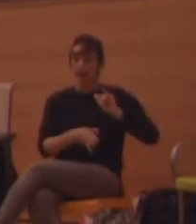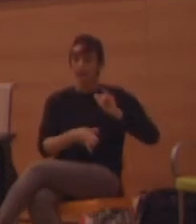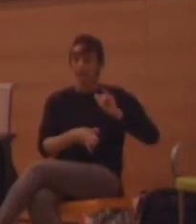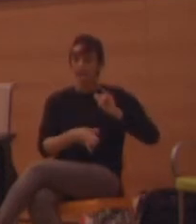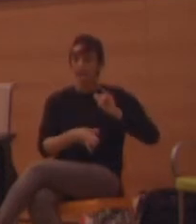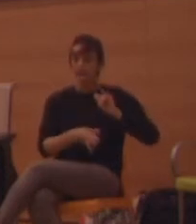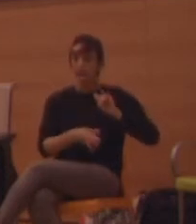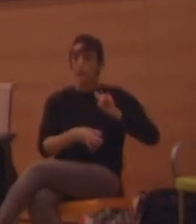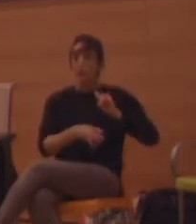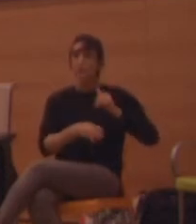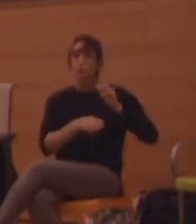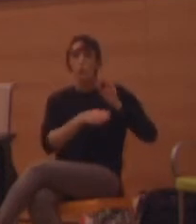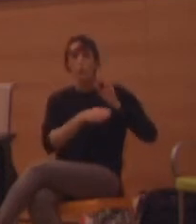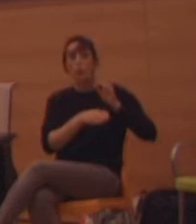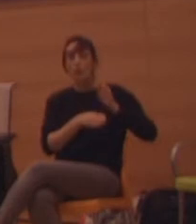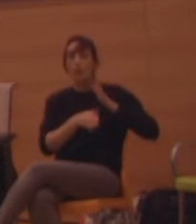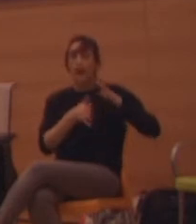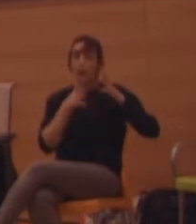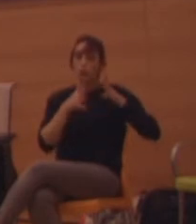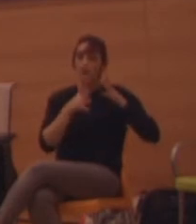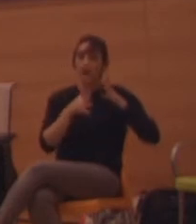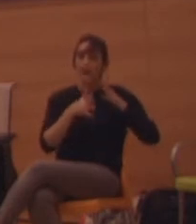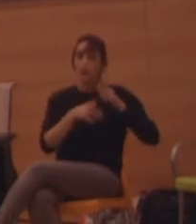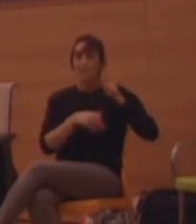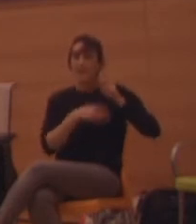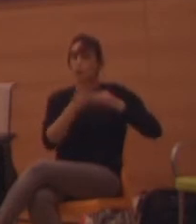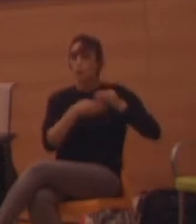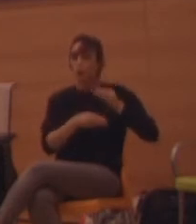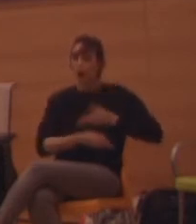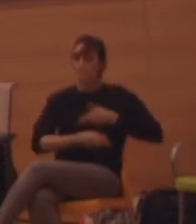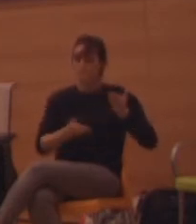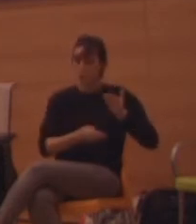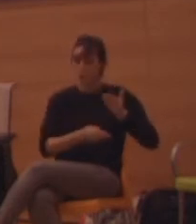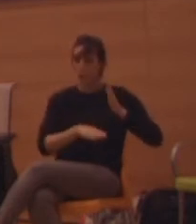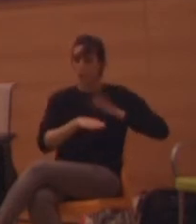estabilizarlos lo antes posible, ¿no? Para evitar que tengan problemas a nivel general.